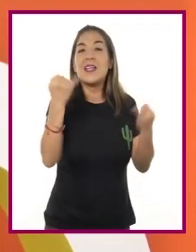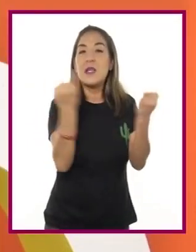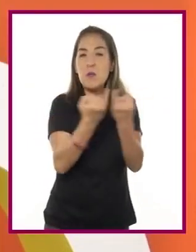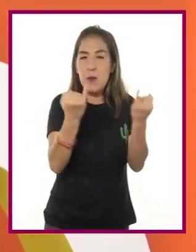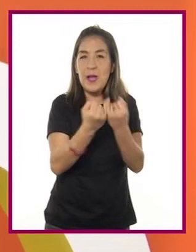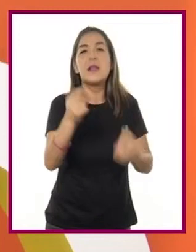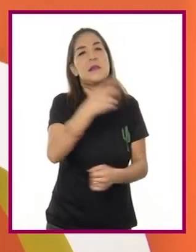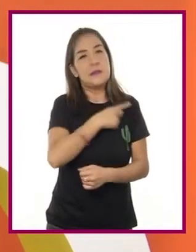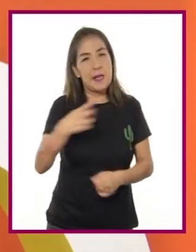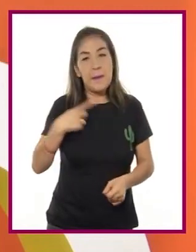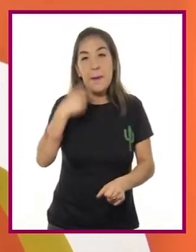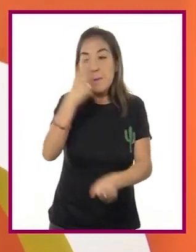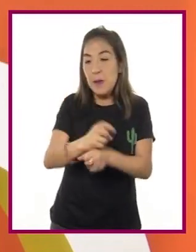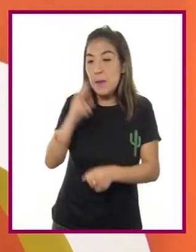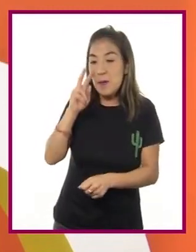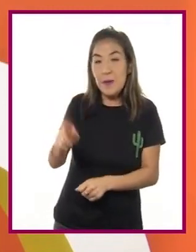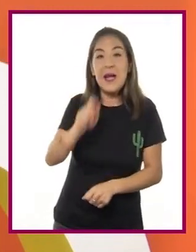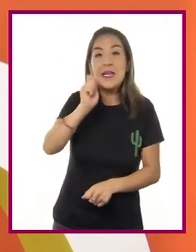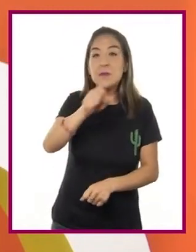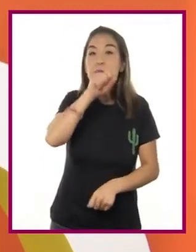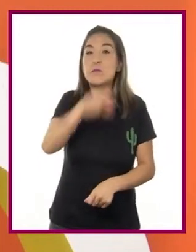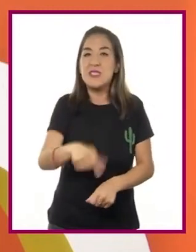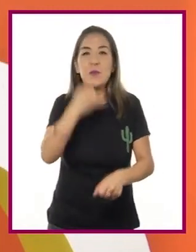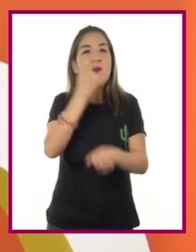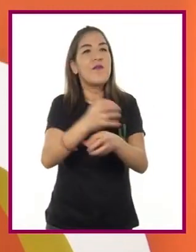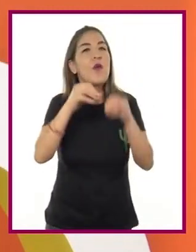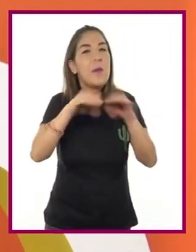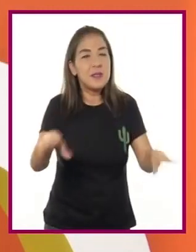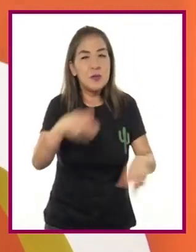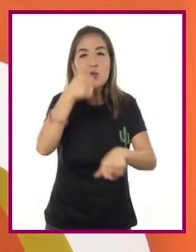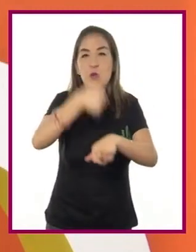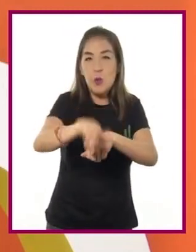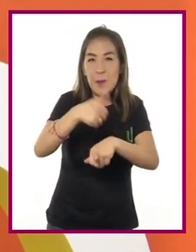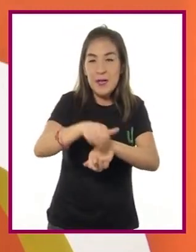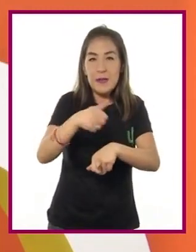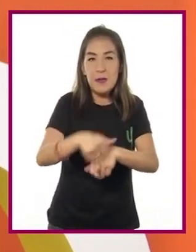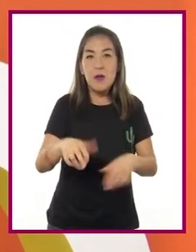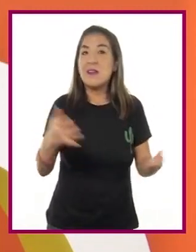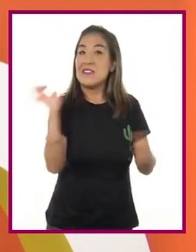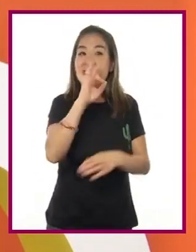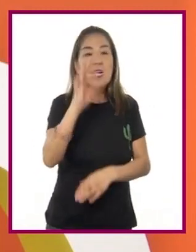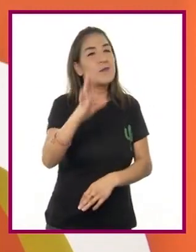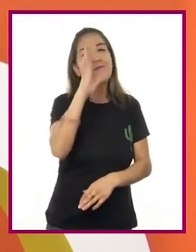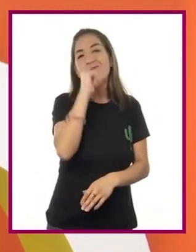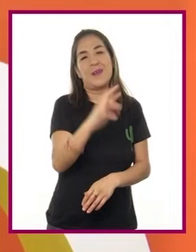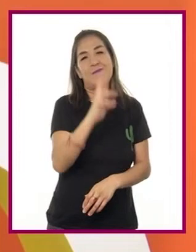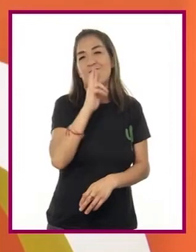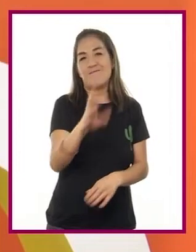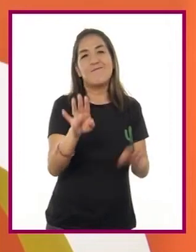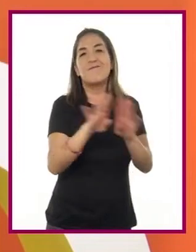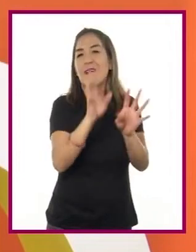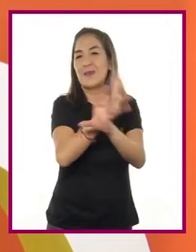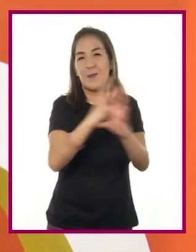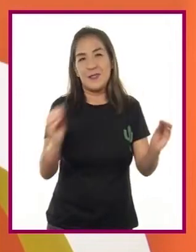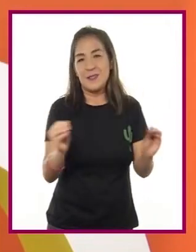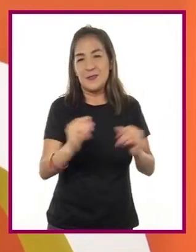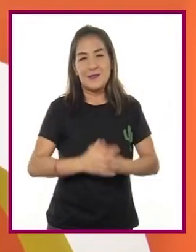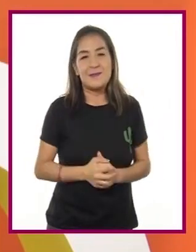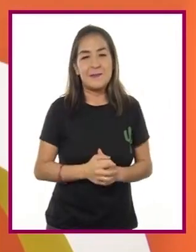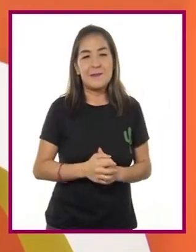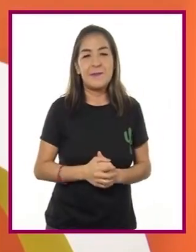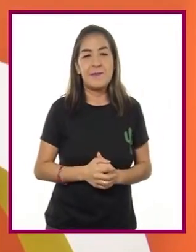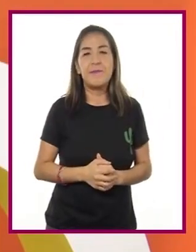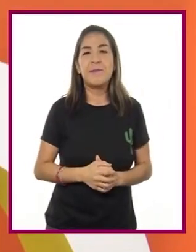importante reconocer que se está hablando del mismo dato, porque de lo contrario no se puede resolver dicha ecuación.